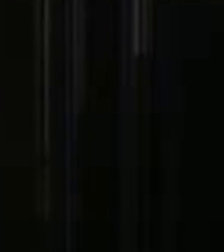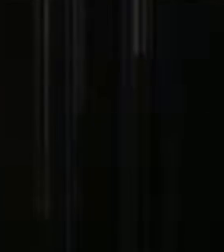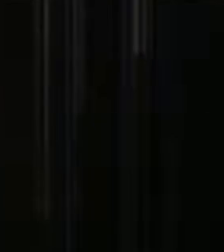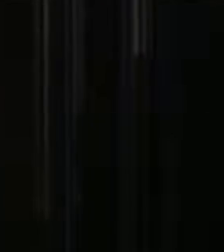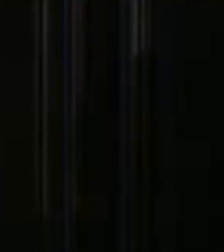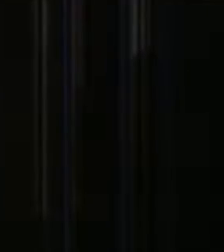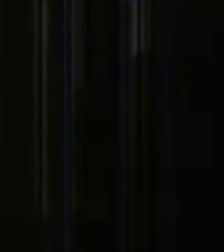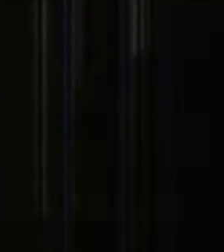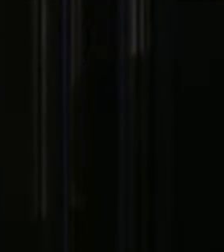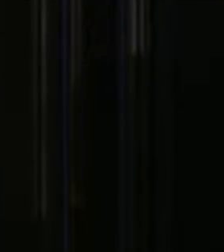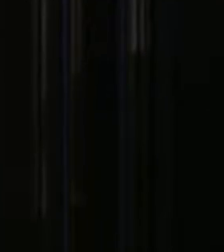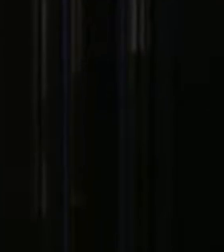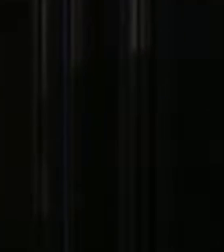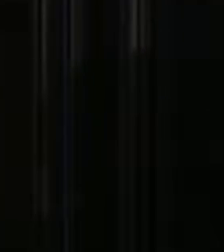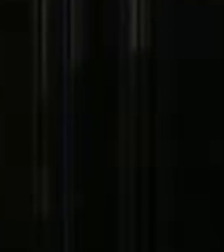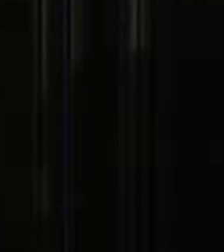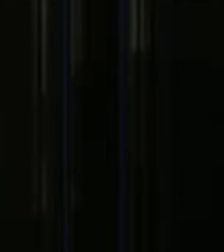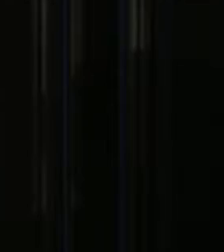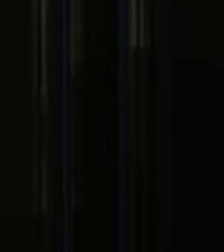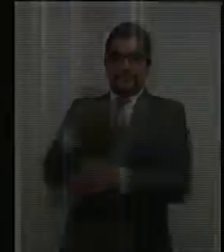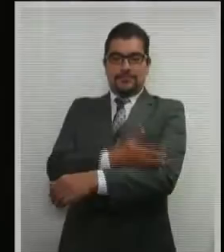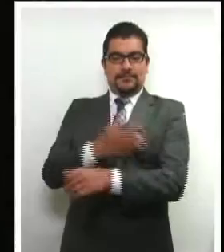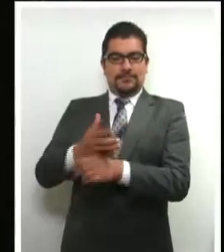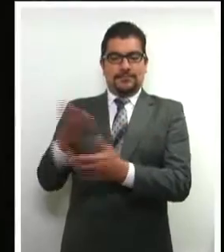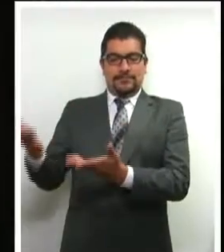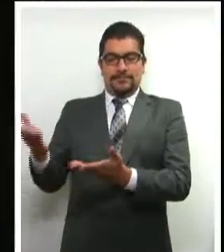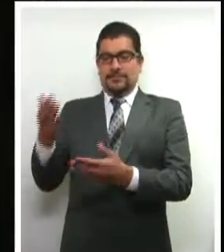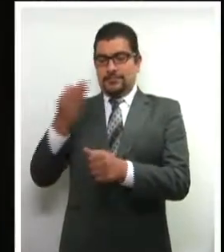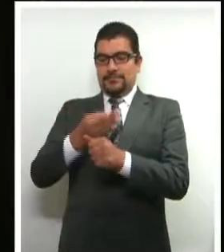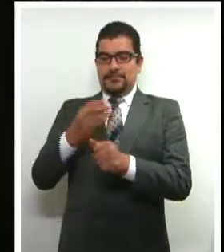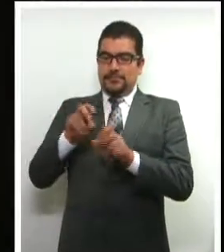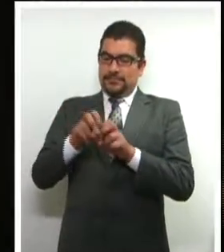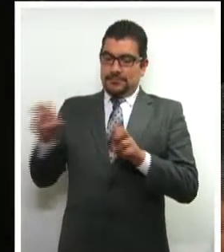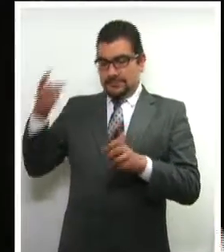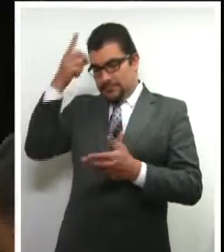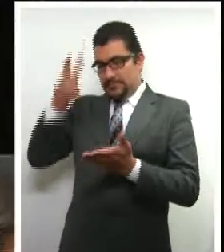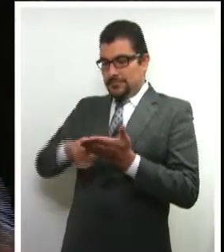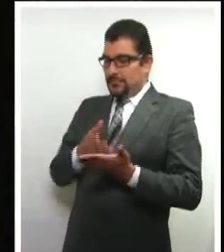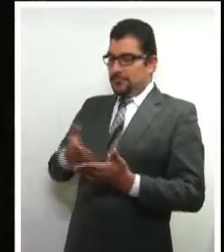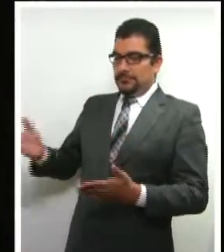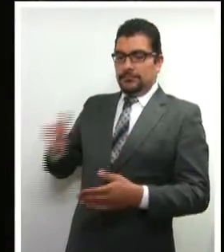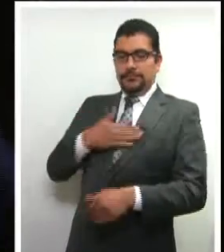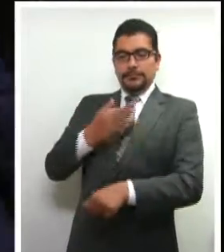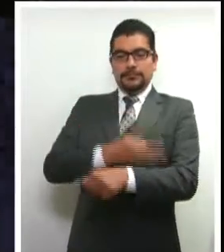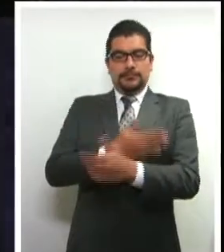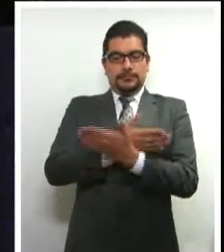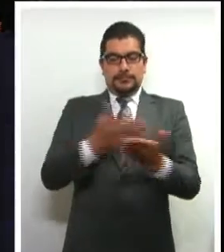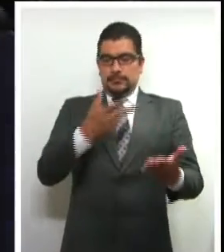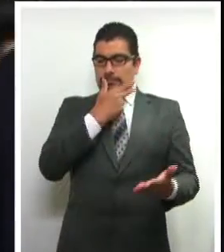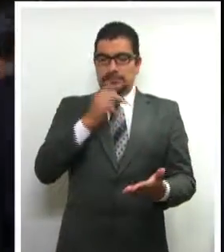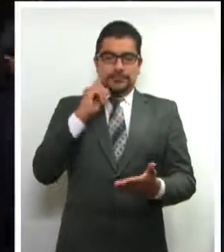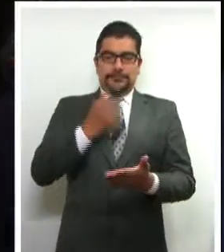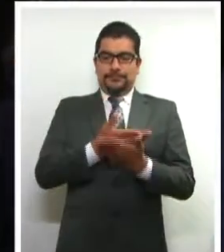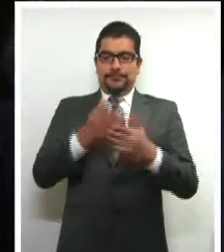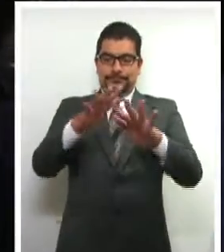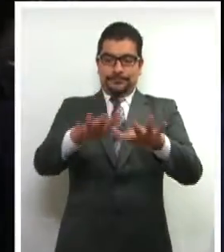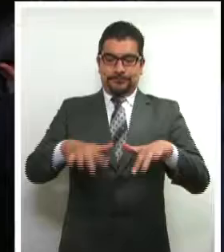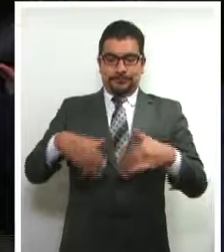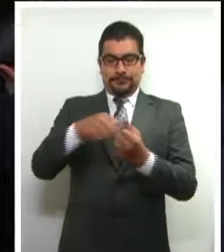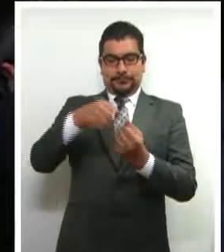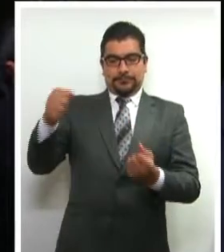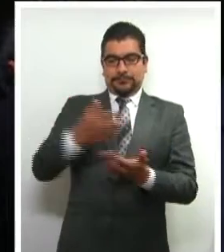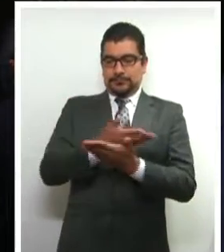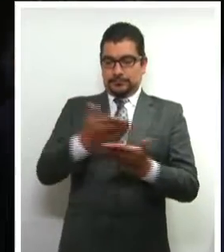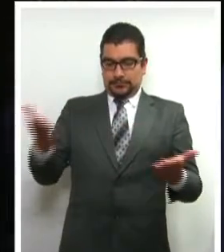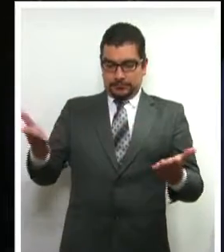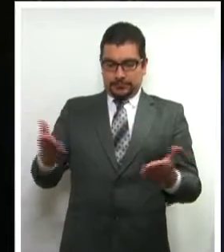Gracias, señor presidente, compañeras de la mesa directiva. Buenas tardes, estimadas y estimados integrantes de